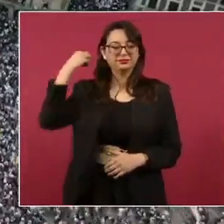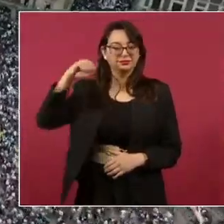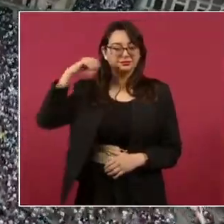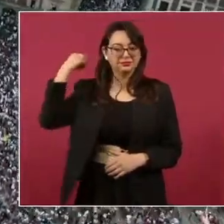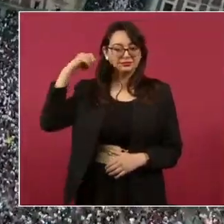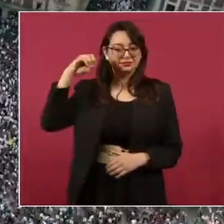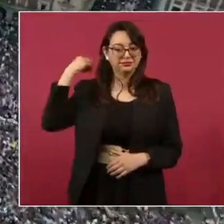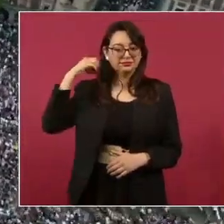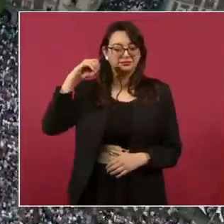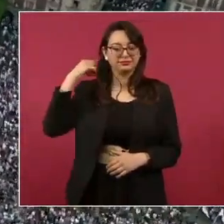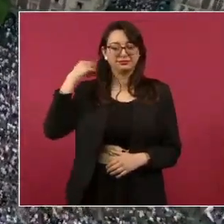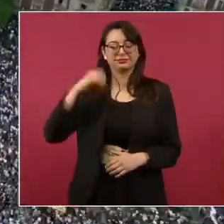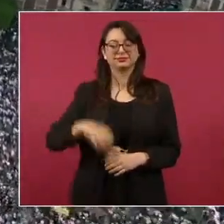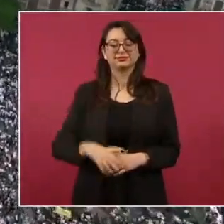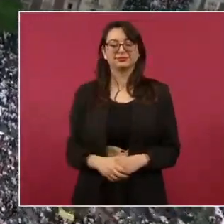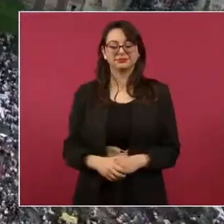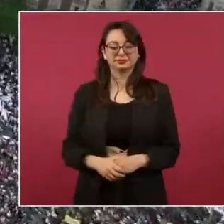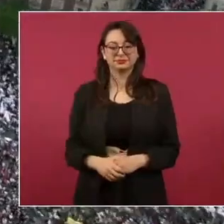Oaxaca,